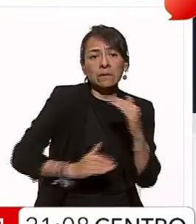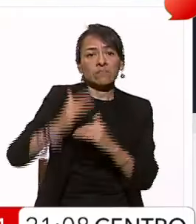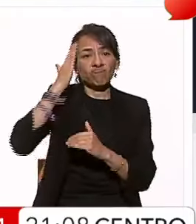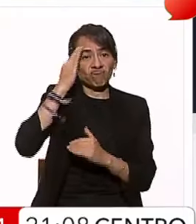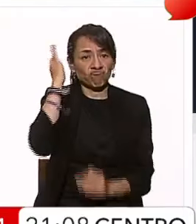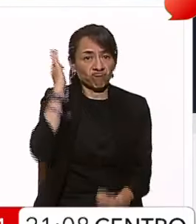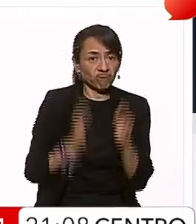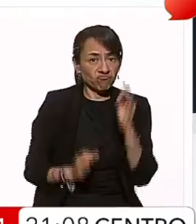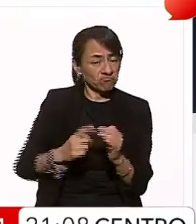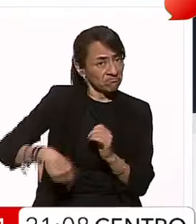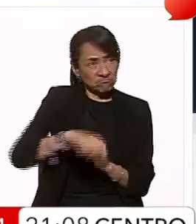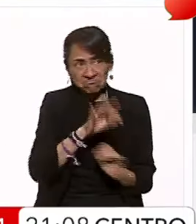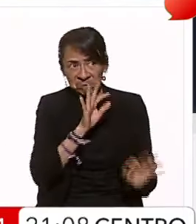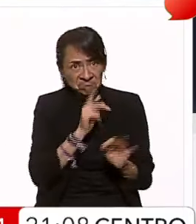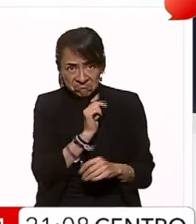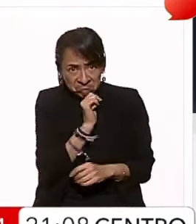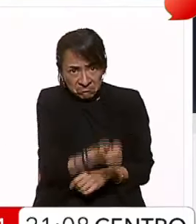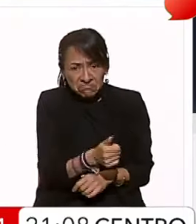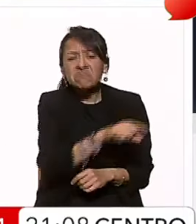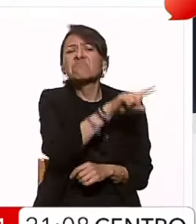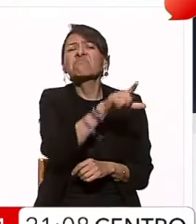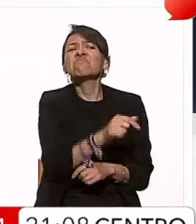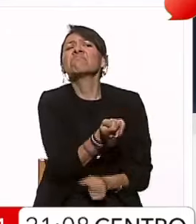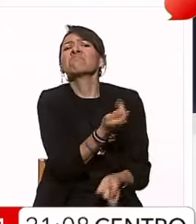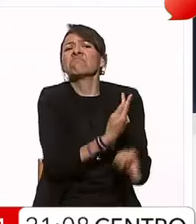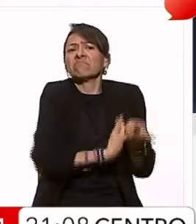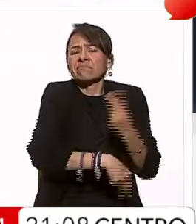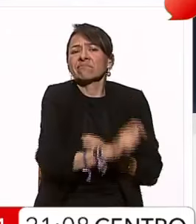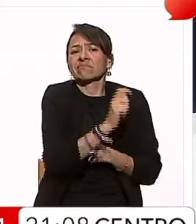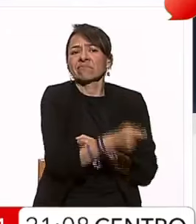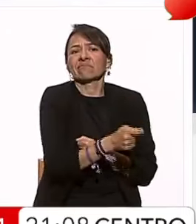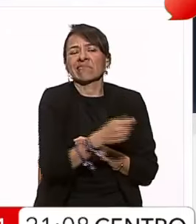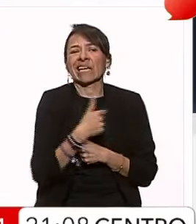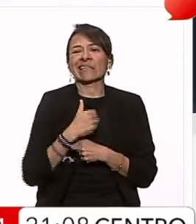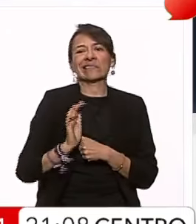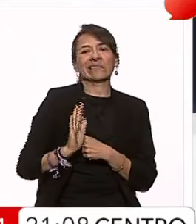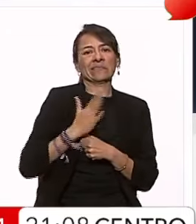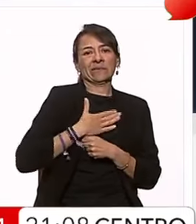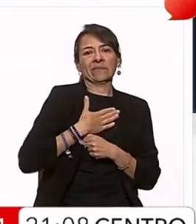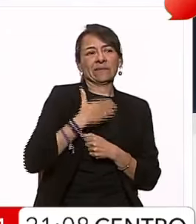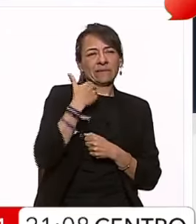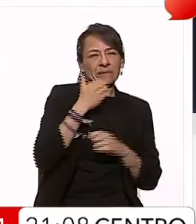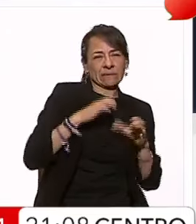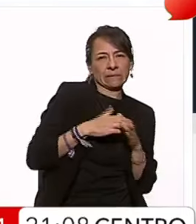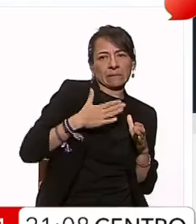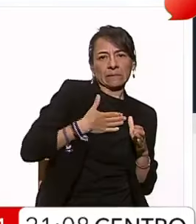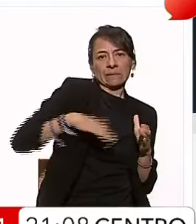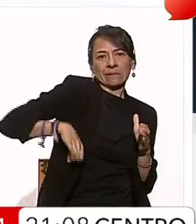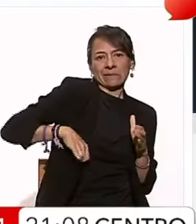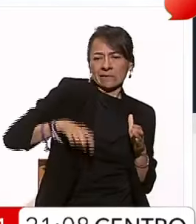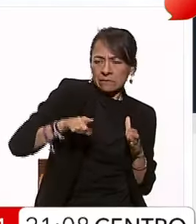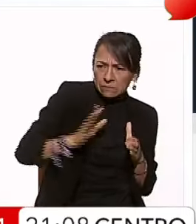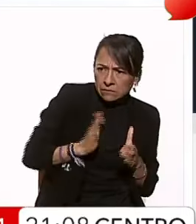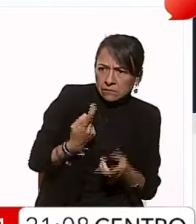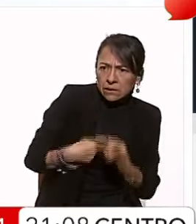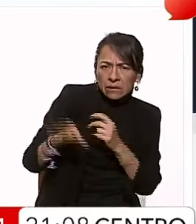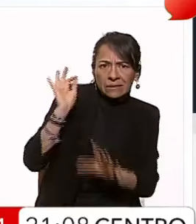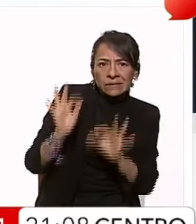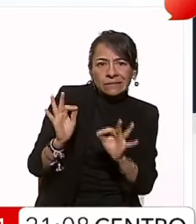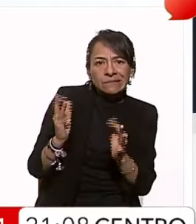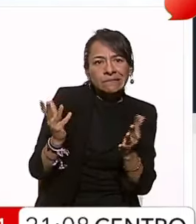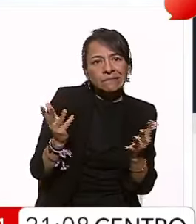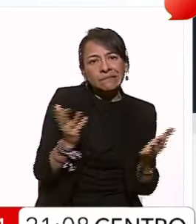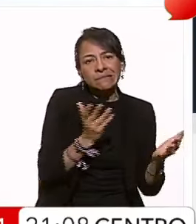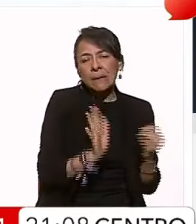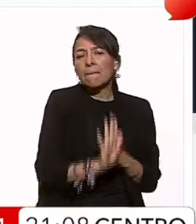podría resultar en jueces y magistrados contrarios a sus intereses convirtiendo la justicia en una